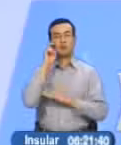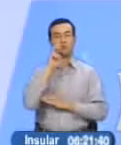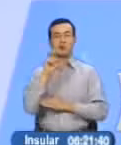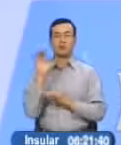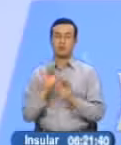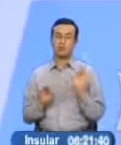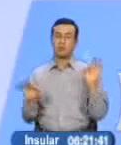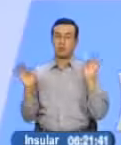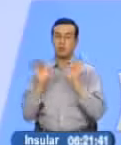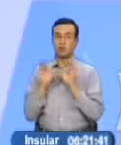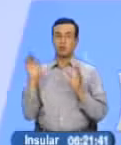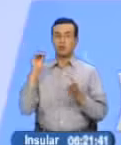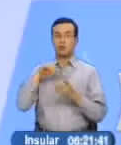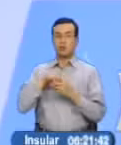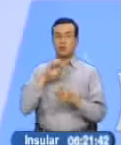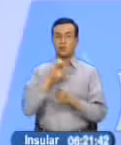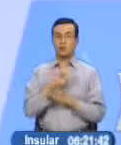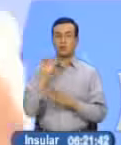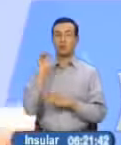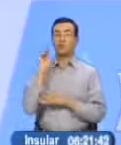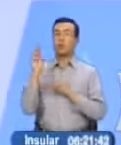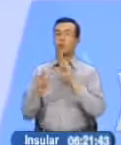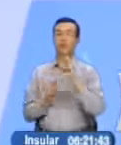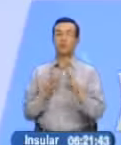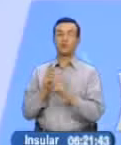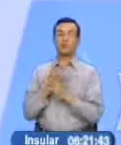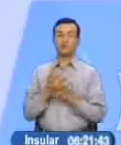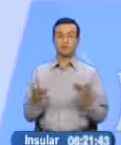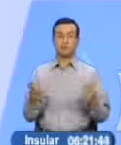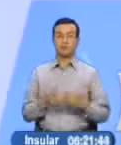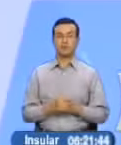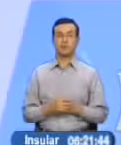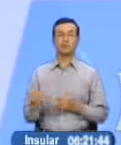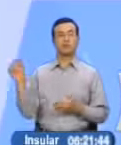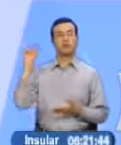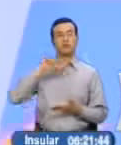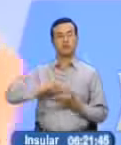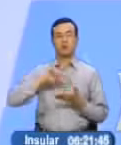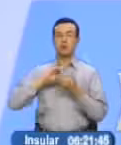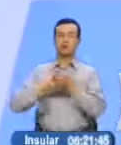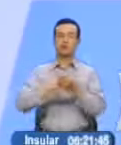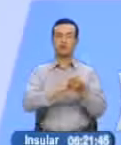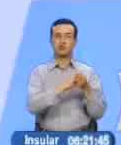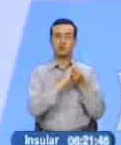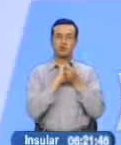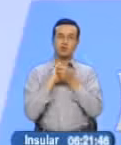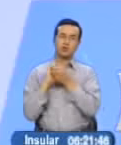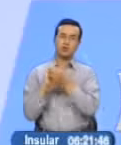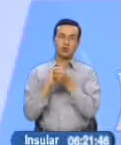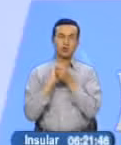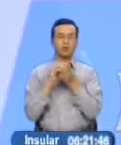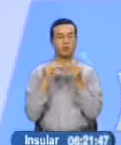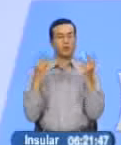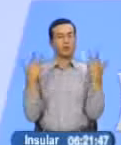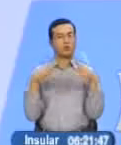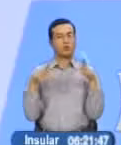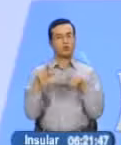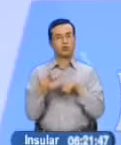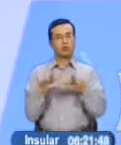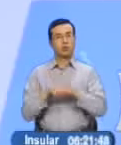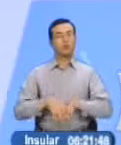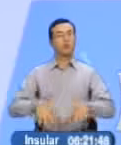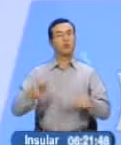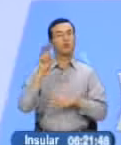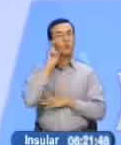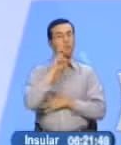importante, no solamente dentro del Ecuador, sino a nivel mundial. Y es una ciudad solidaria y de grandes atractivos turísticos. Por